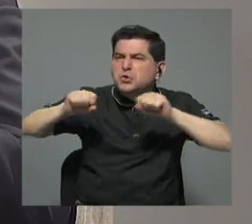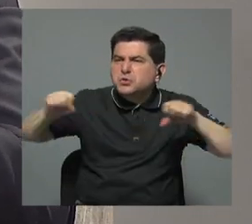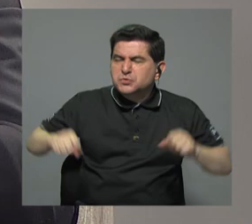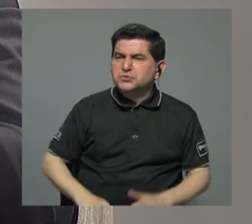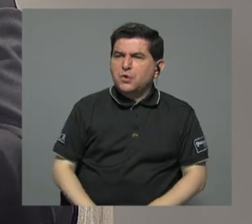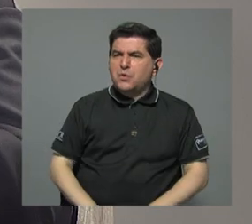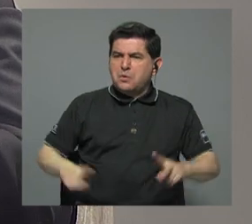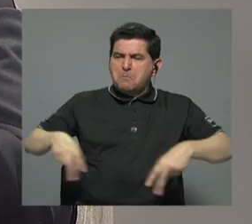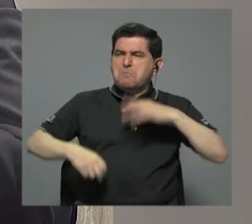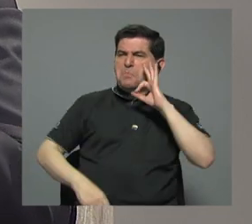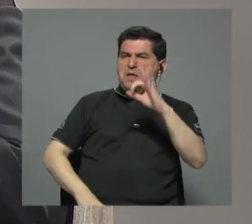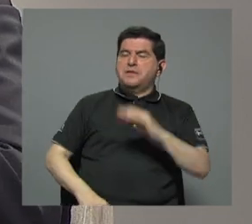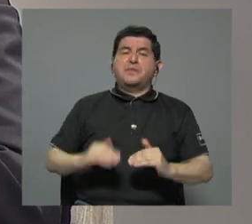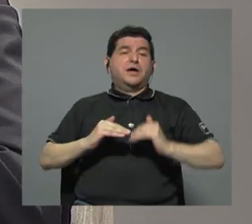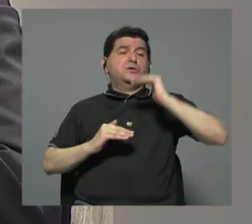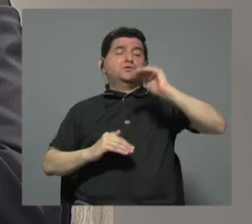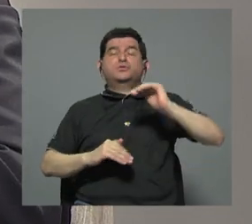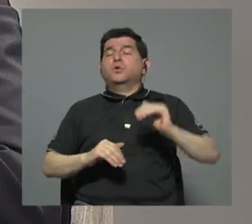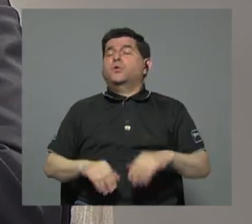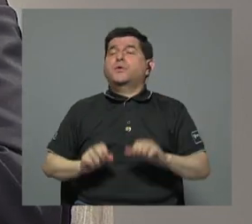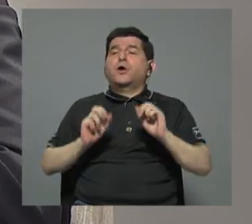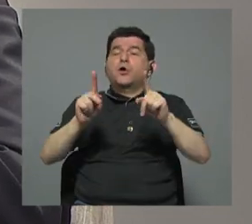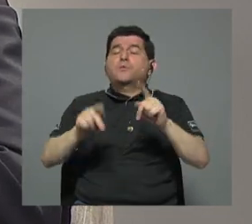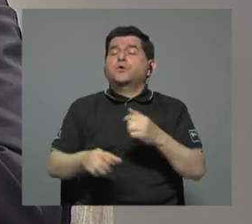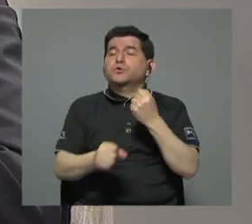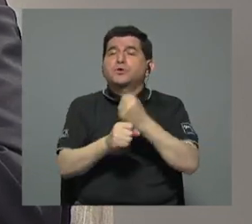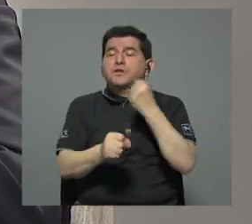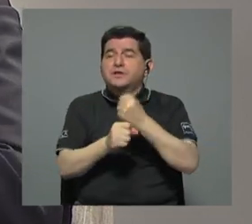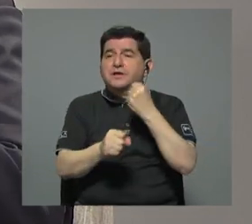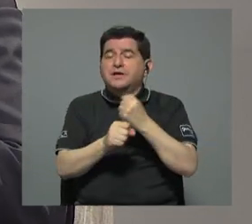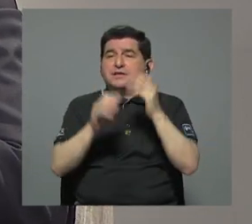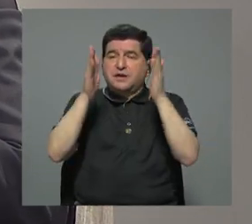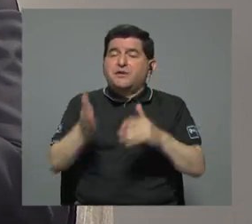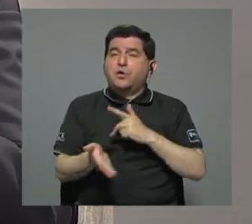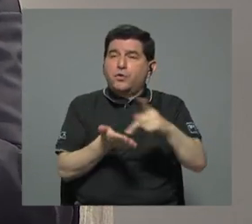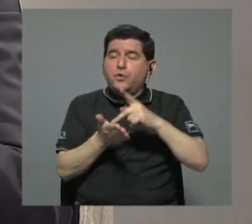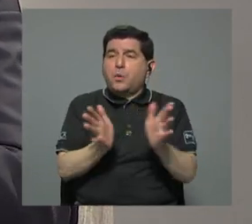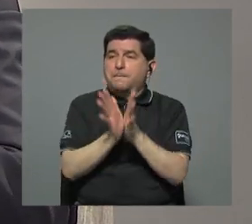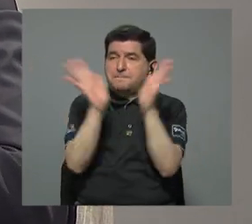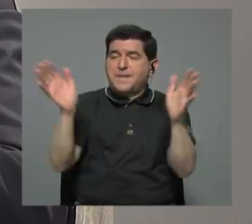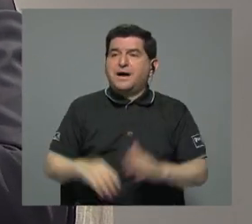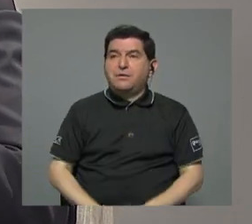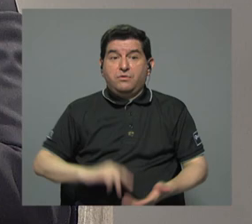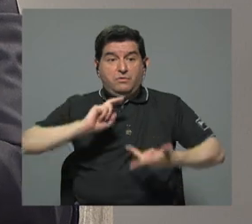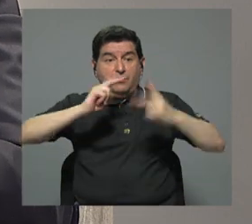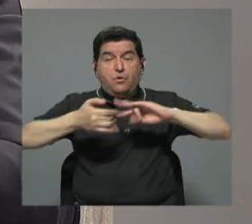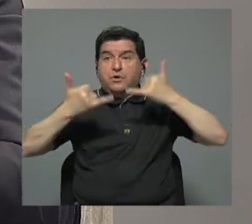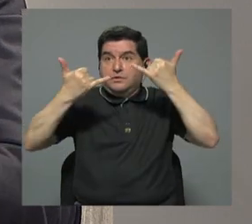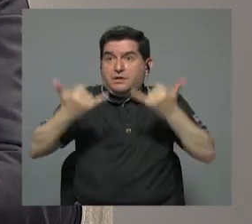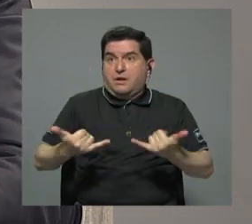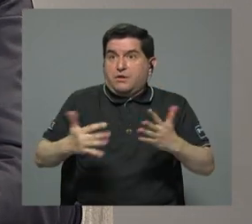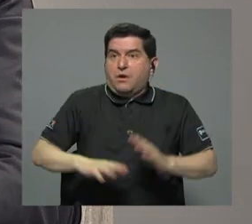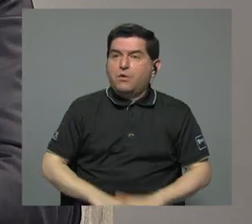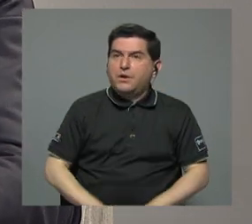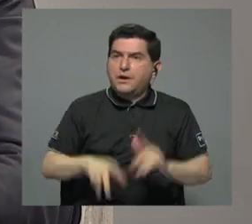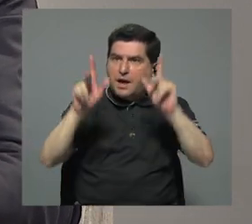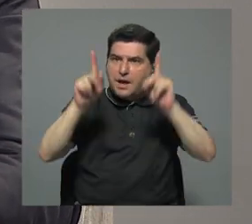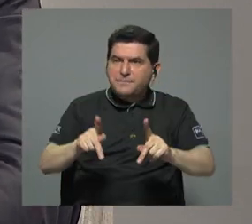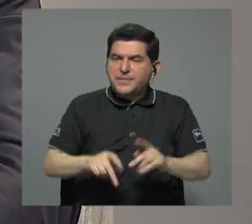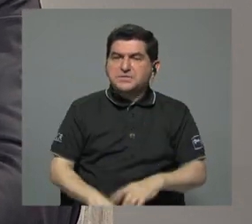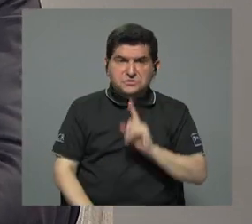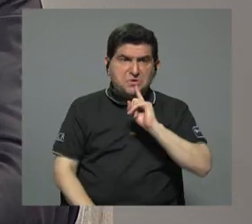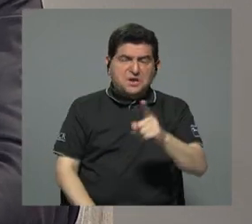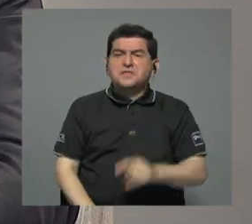muy bien y más allá de las posibilidades de un simple salario público verdad me pareció una ironía en estos días una persona que